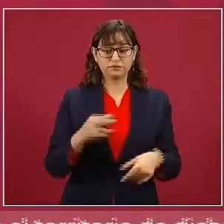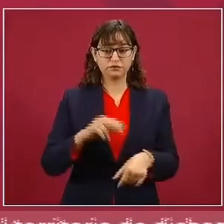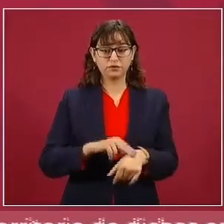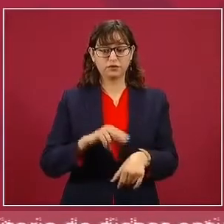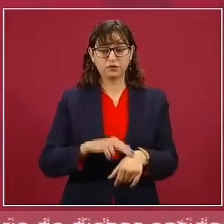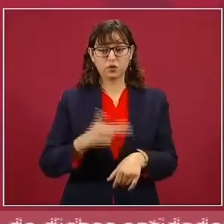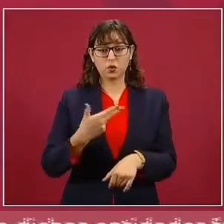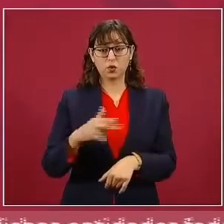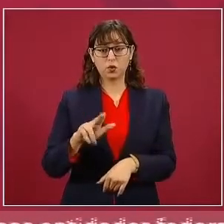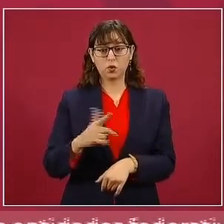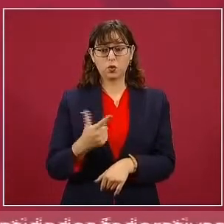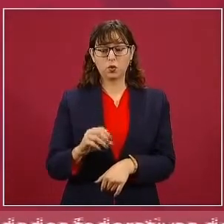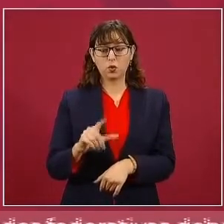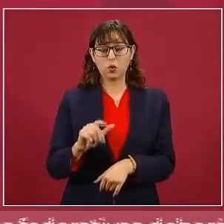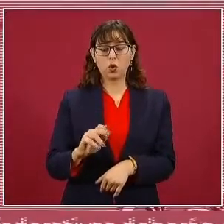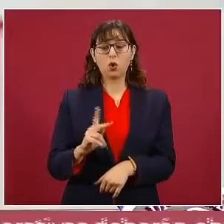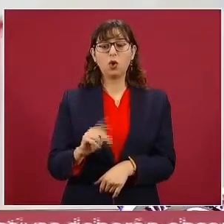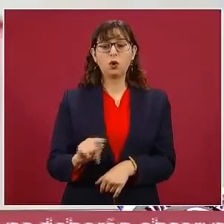López-Gatell. Yo